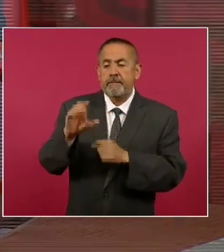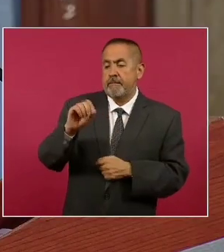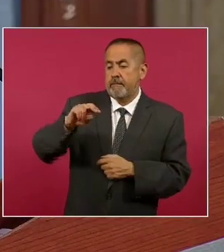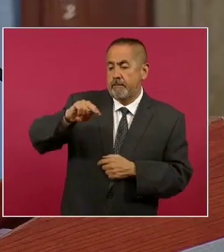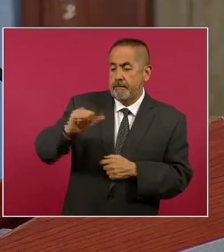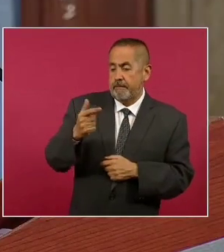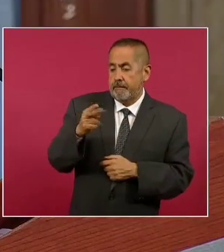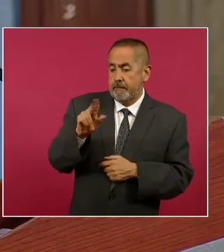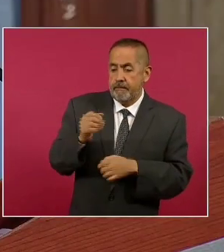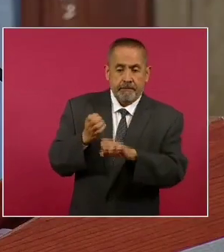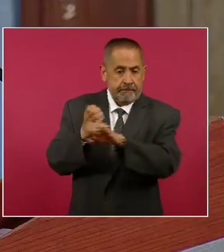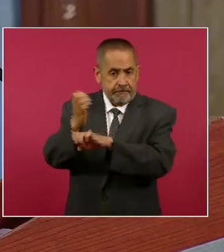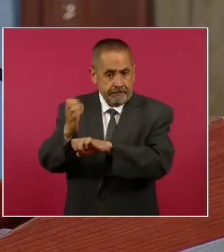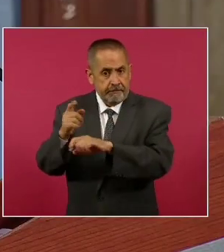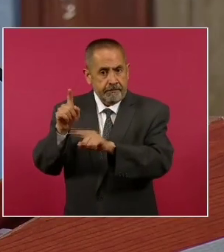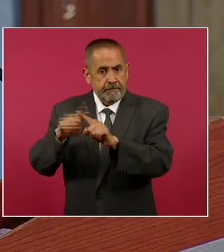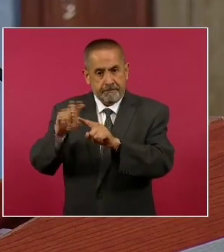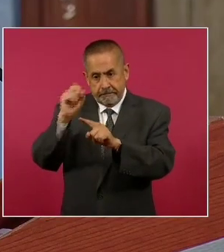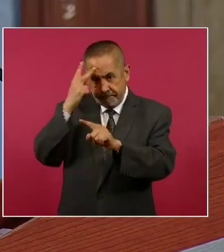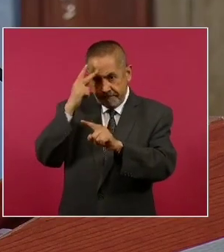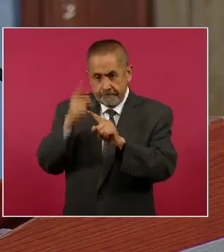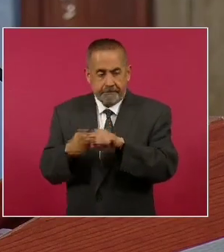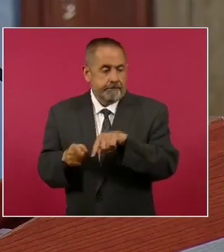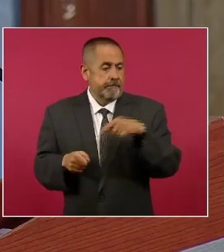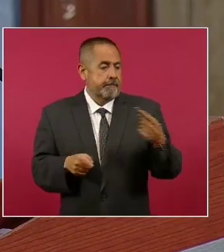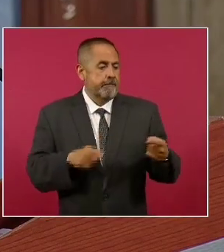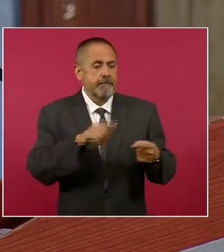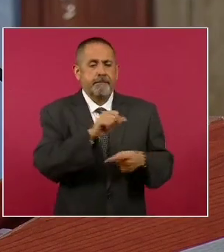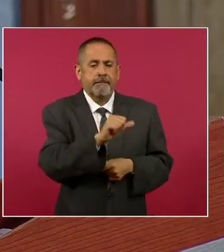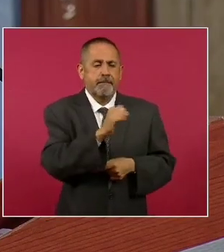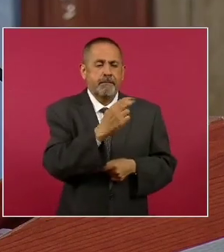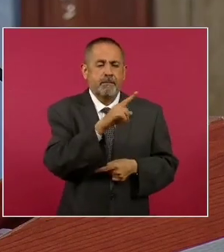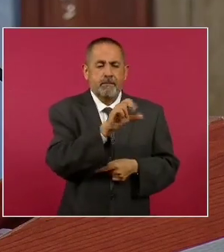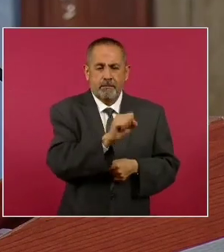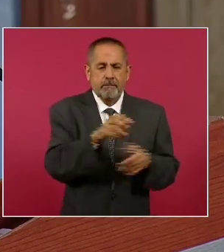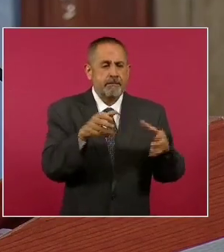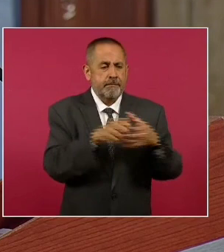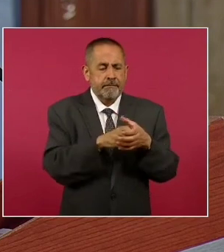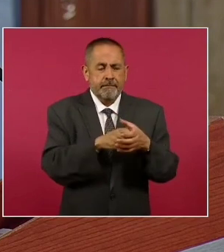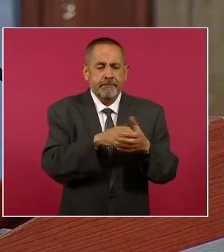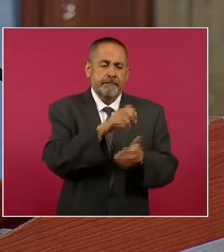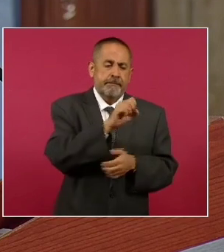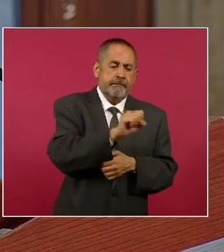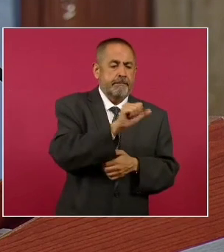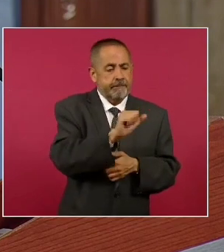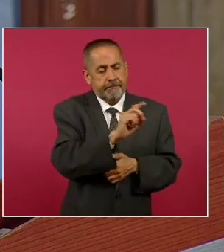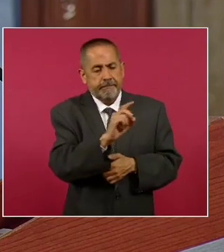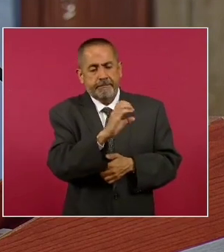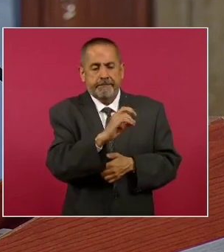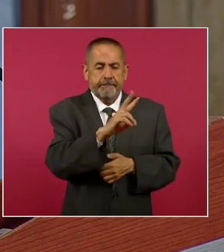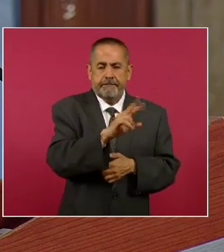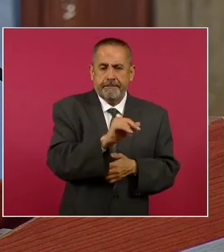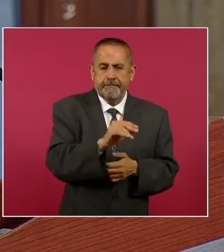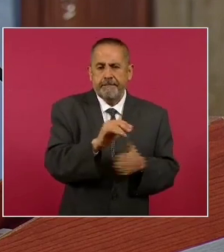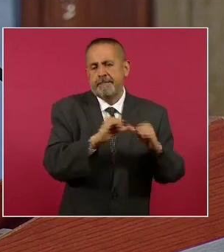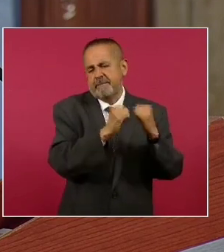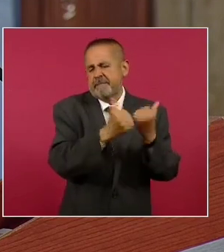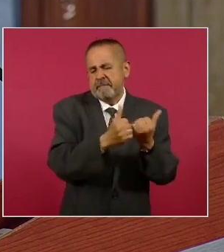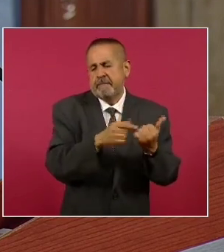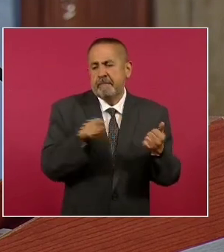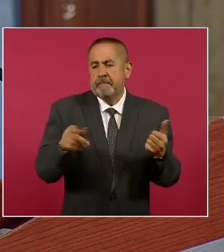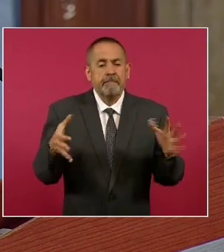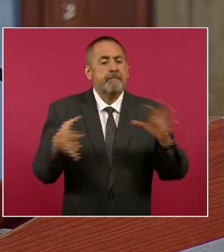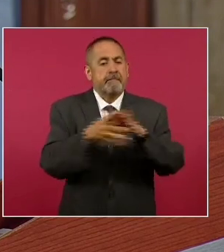Agua de San Luis Potosí y el consorcio ACUS Realito SADCB. Esto quiere decir que